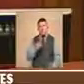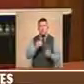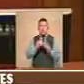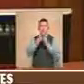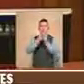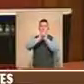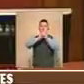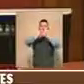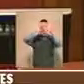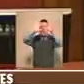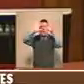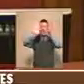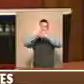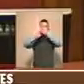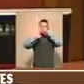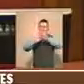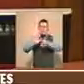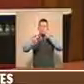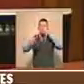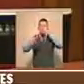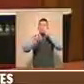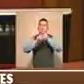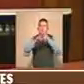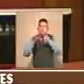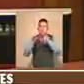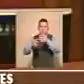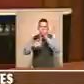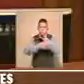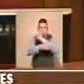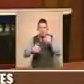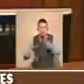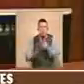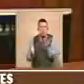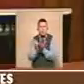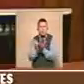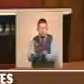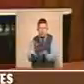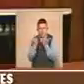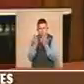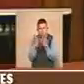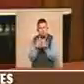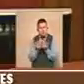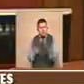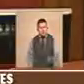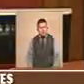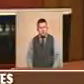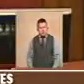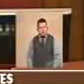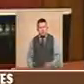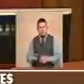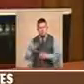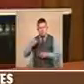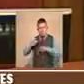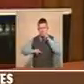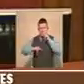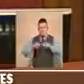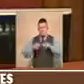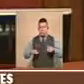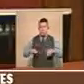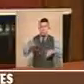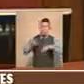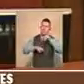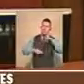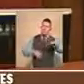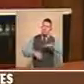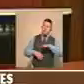cristalizar. Es mediante las vías que los niños van a estudiar. Es mediante la construcción de vías que las madres